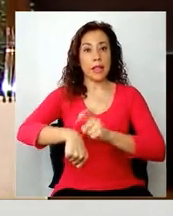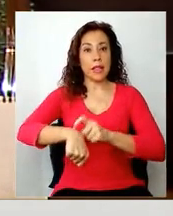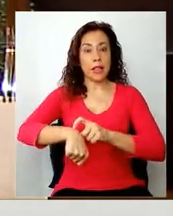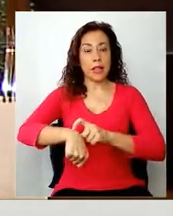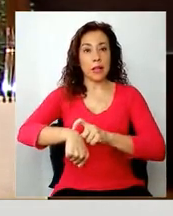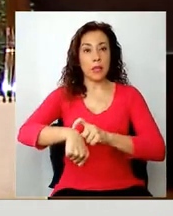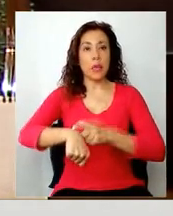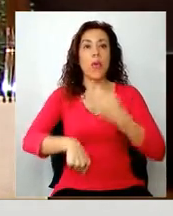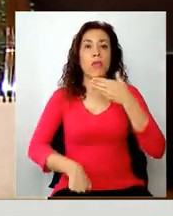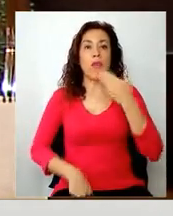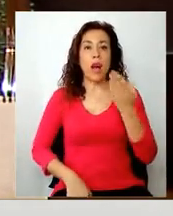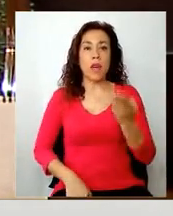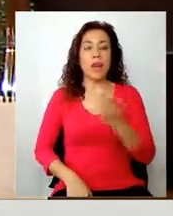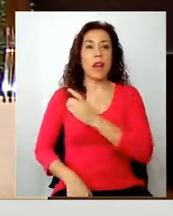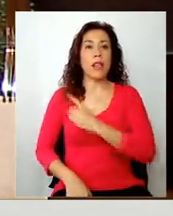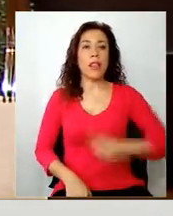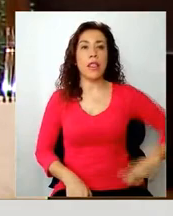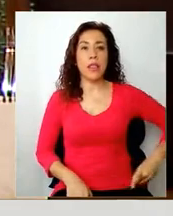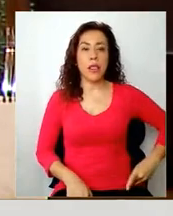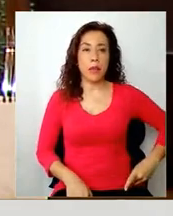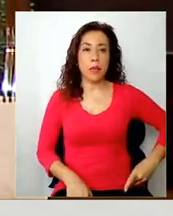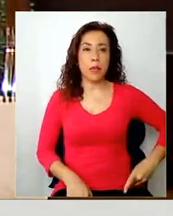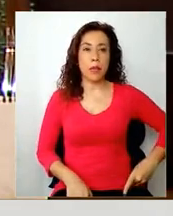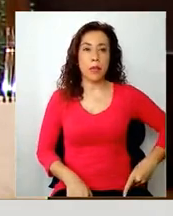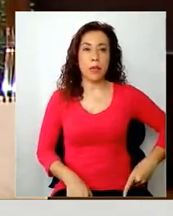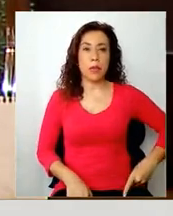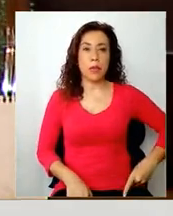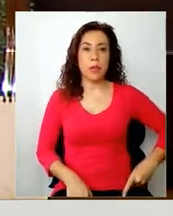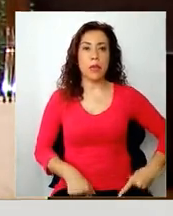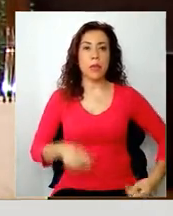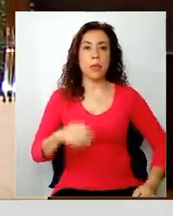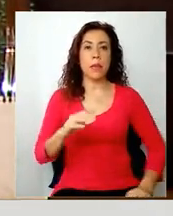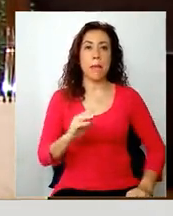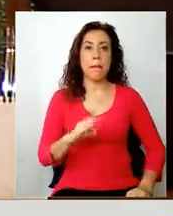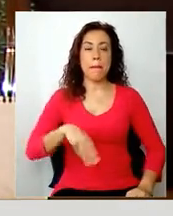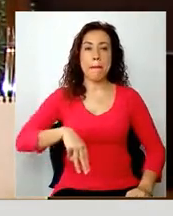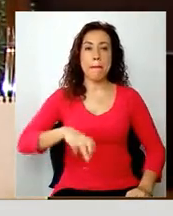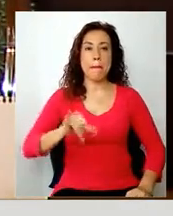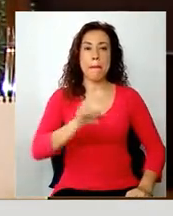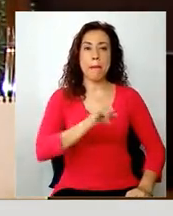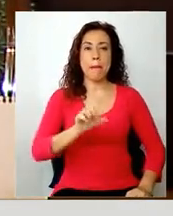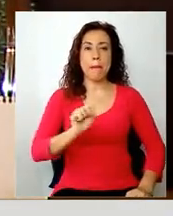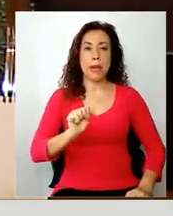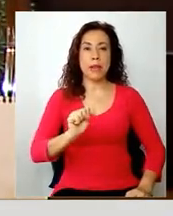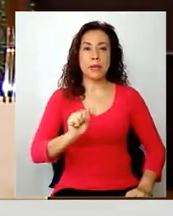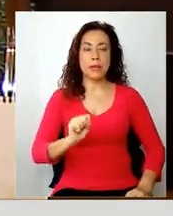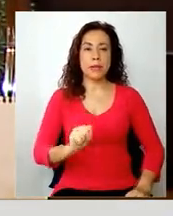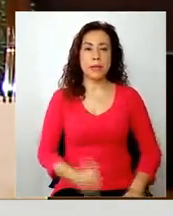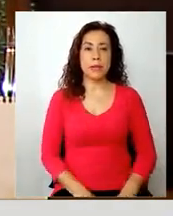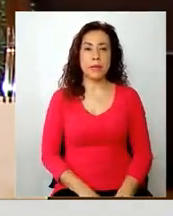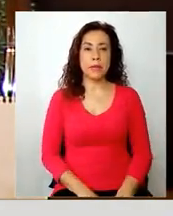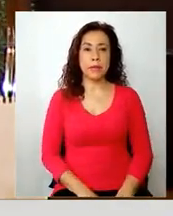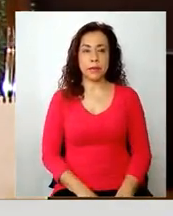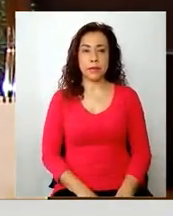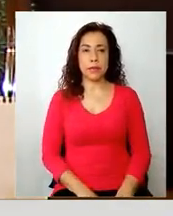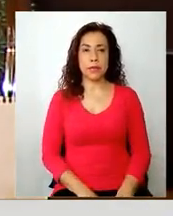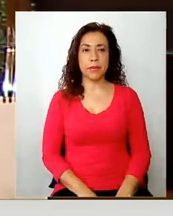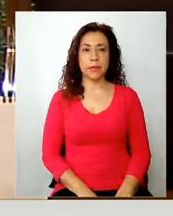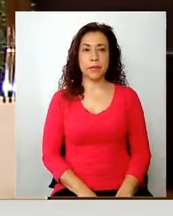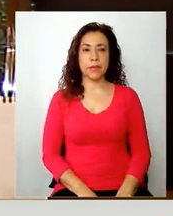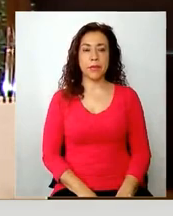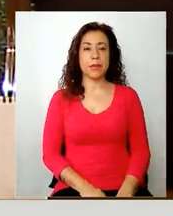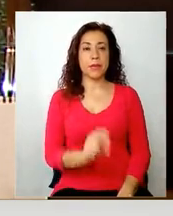la palabra al diputado señor Juan Carlos mesa José José Carlos Meza se prepara Luis